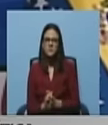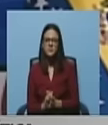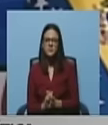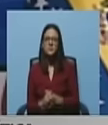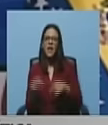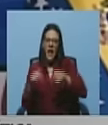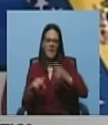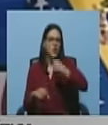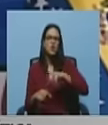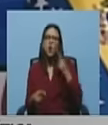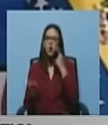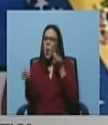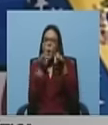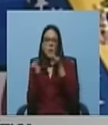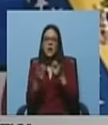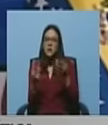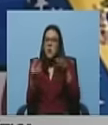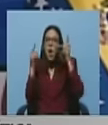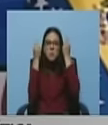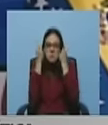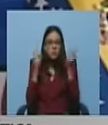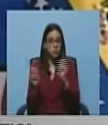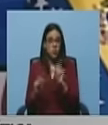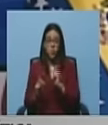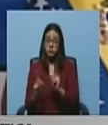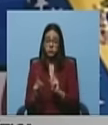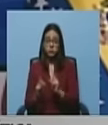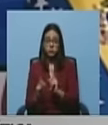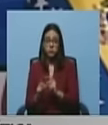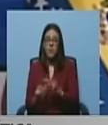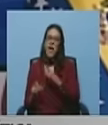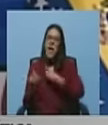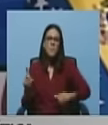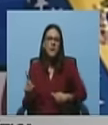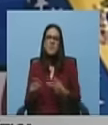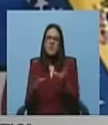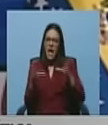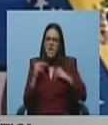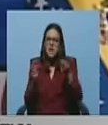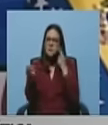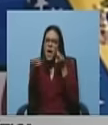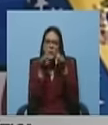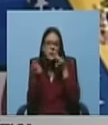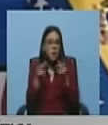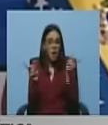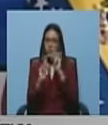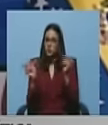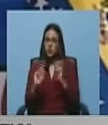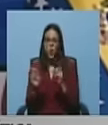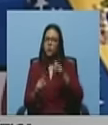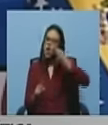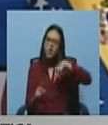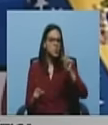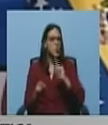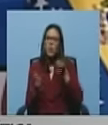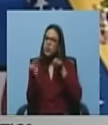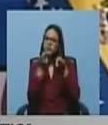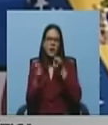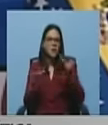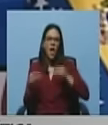Aquí no somos chantajeables nosotros. El presidente no es chantajeable. No. Nosotros no somos